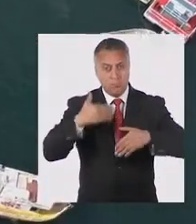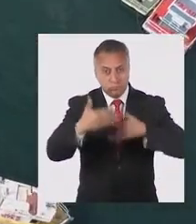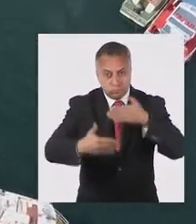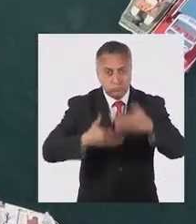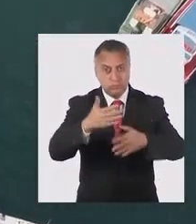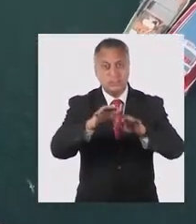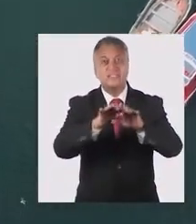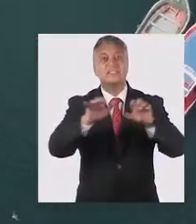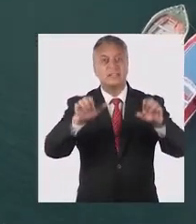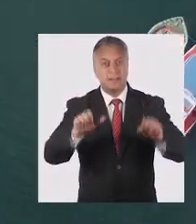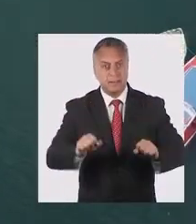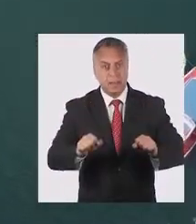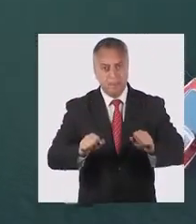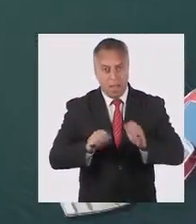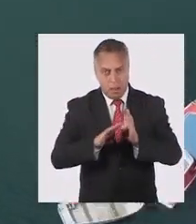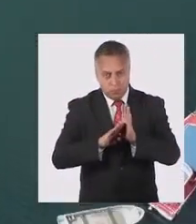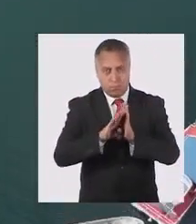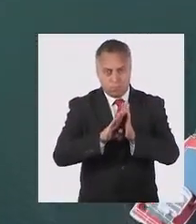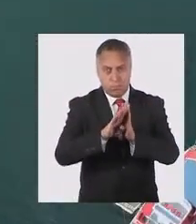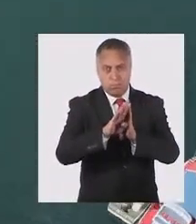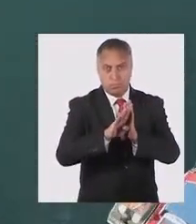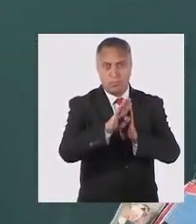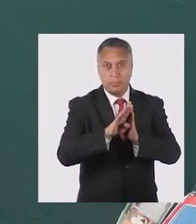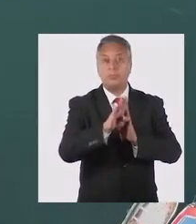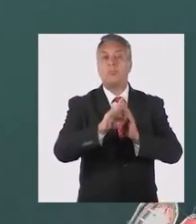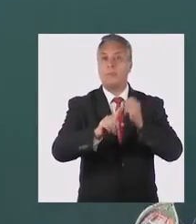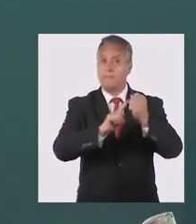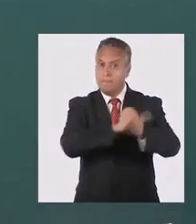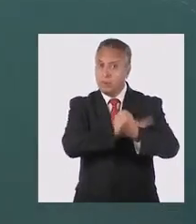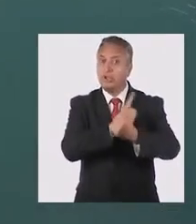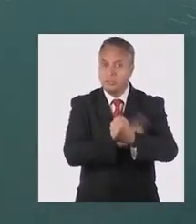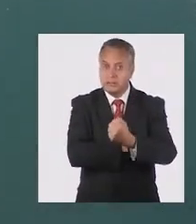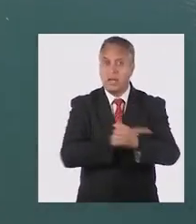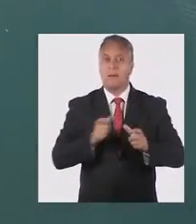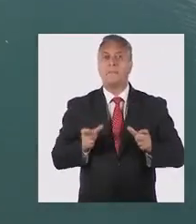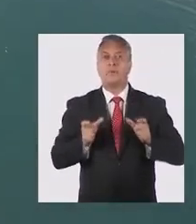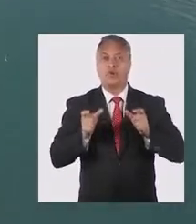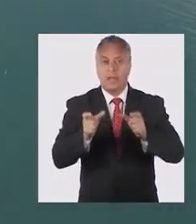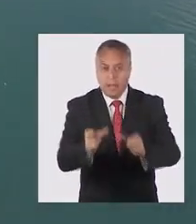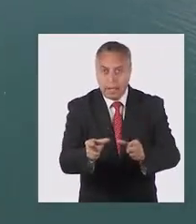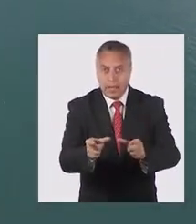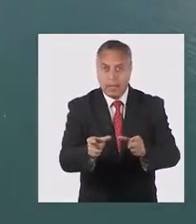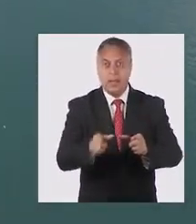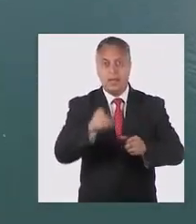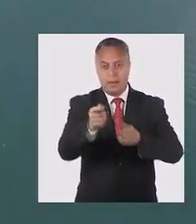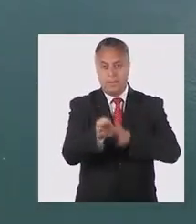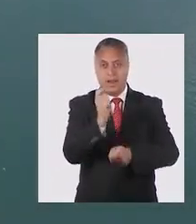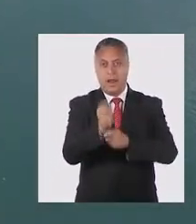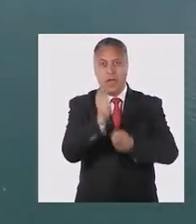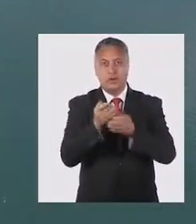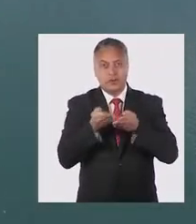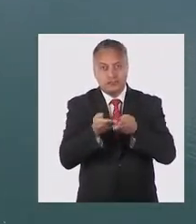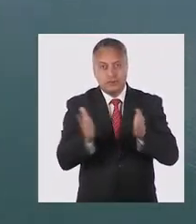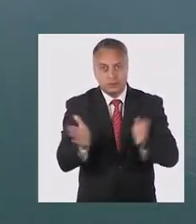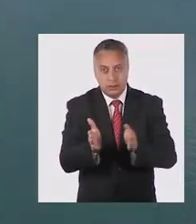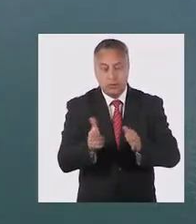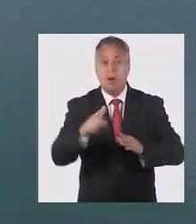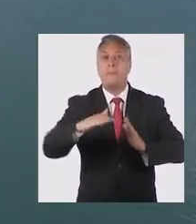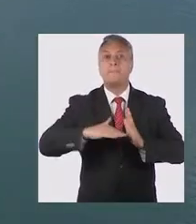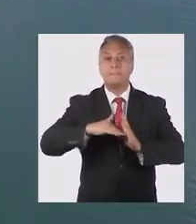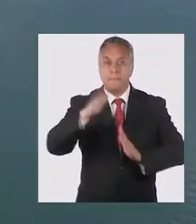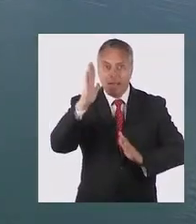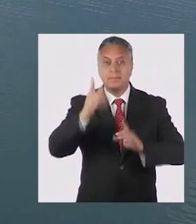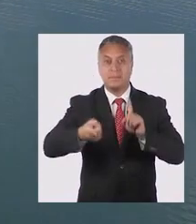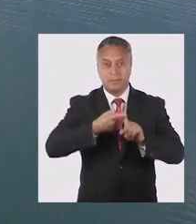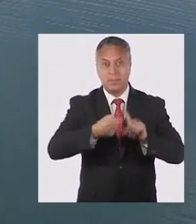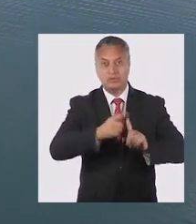Generar un sistema sustentable de explotación del mar, potenciar y proteger a los pescadores artesanales. Mayor participación del